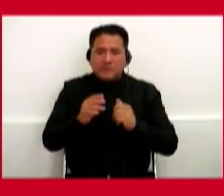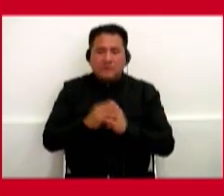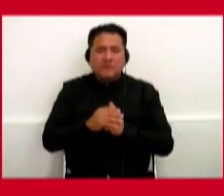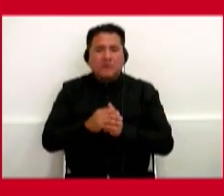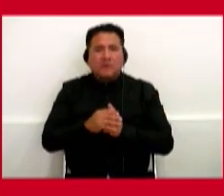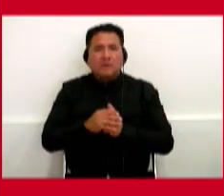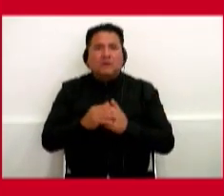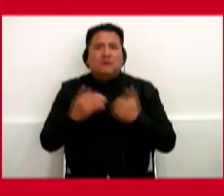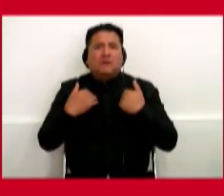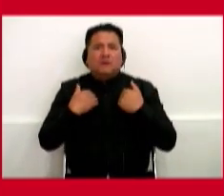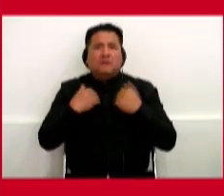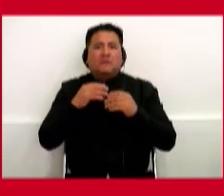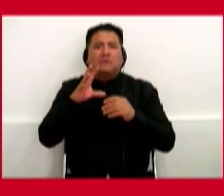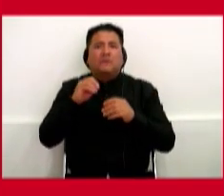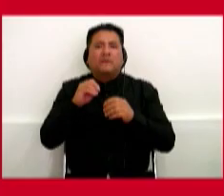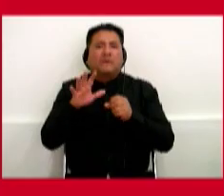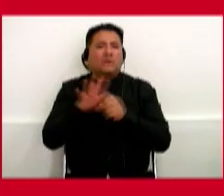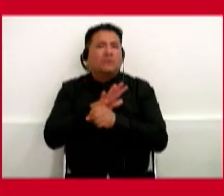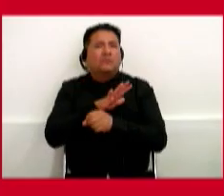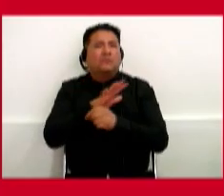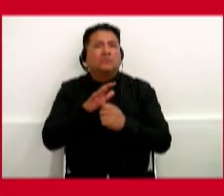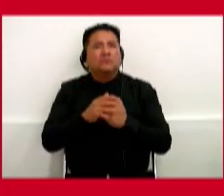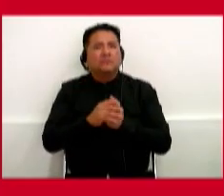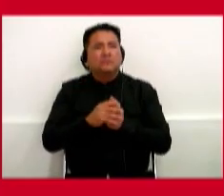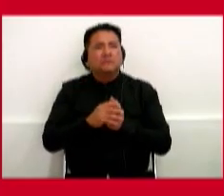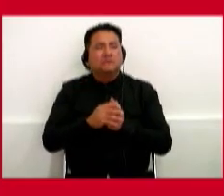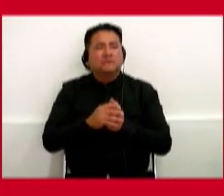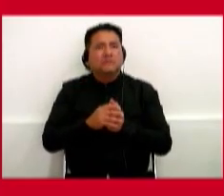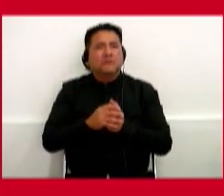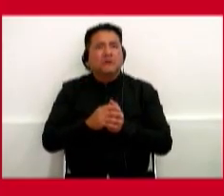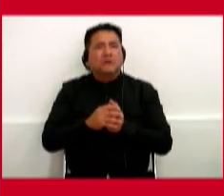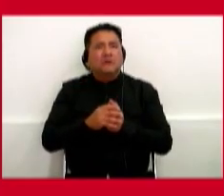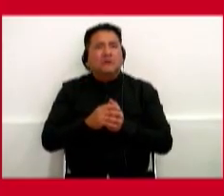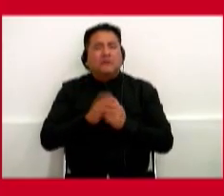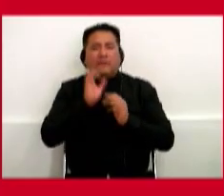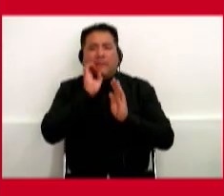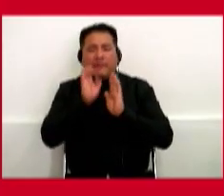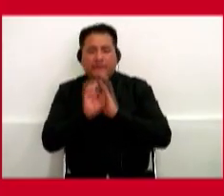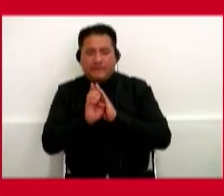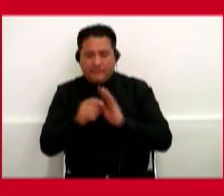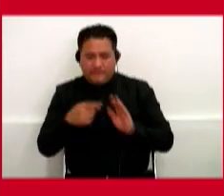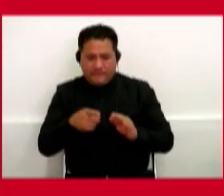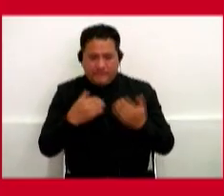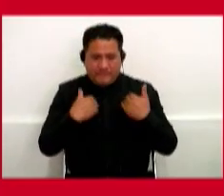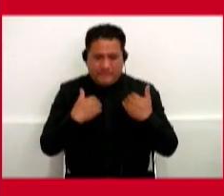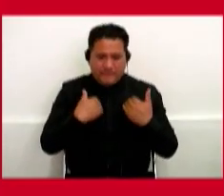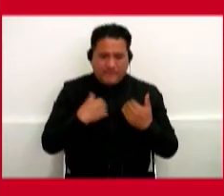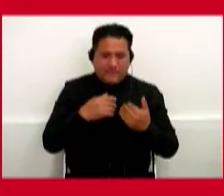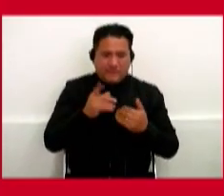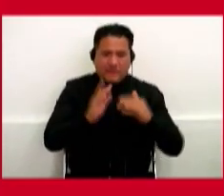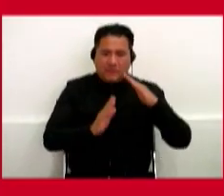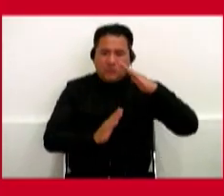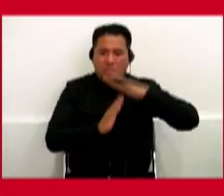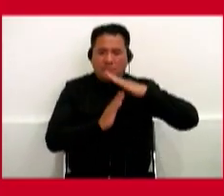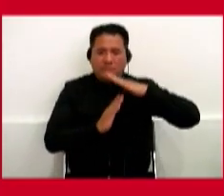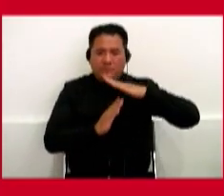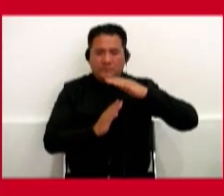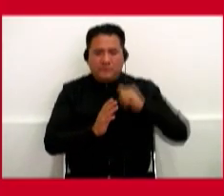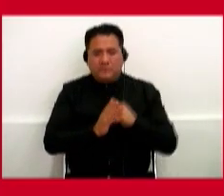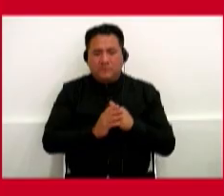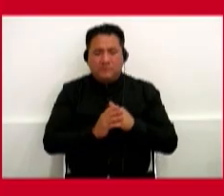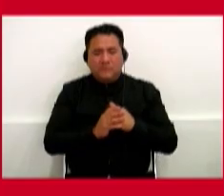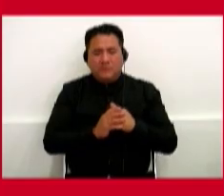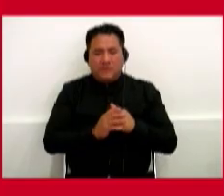como ejemplo, uno puede ir analizando caso a caso según dicta la secuencia. Por ejemplo, el primer stop, que tiene $50 por tonelada de valor. ¿Me